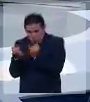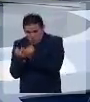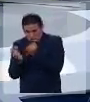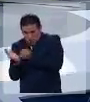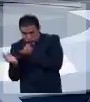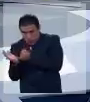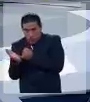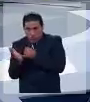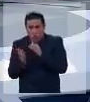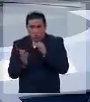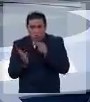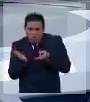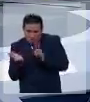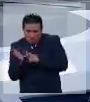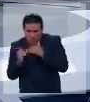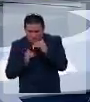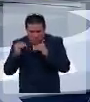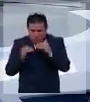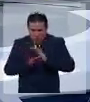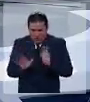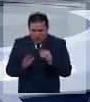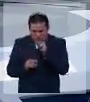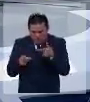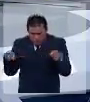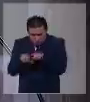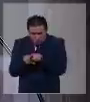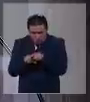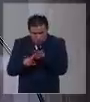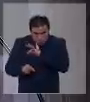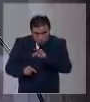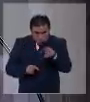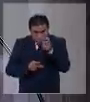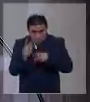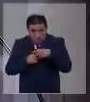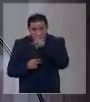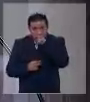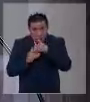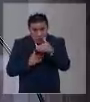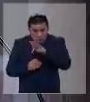recaudamos 13 puntitos el PIB? Candidato. Sí, mi fórmula es acabar con la corrupción.